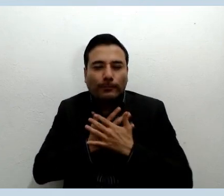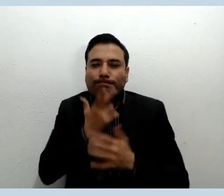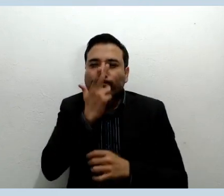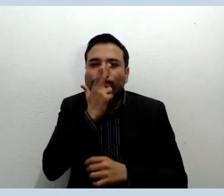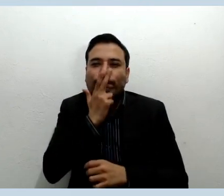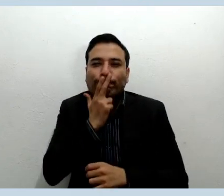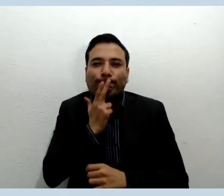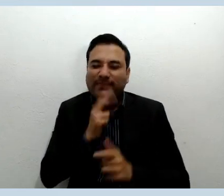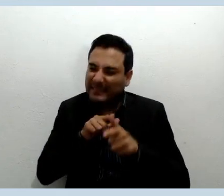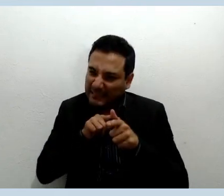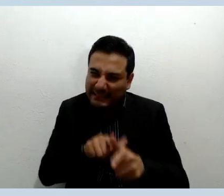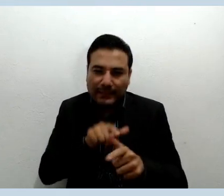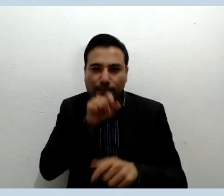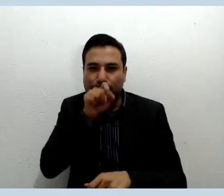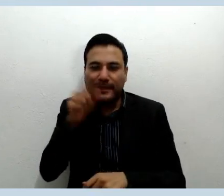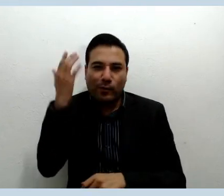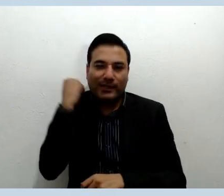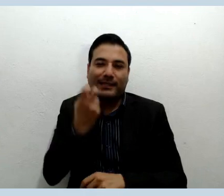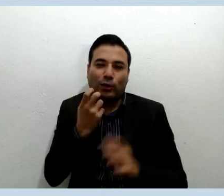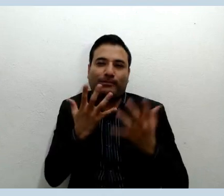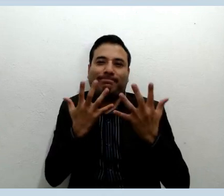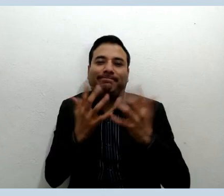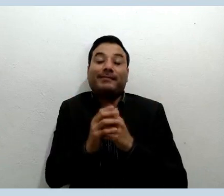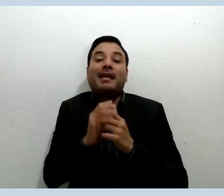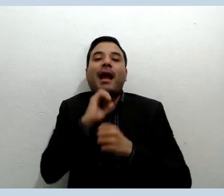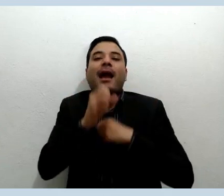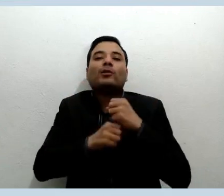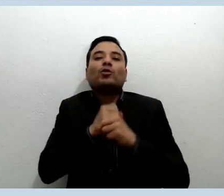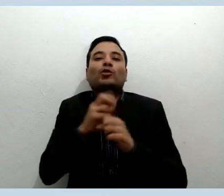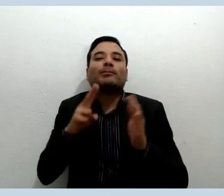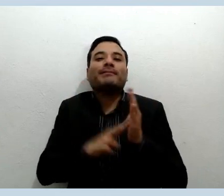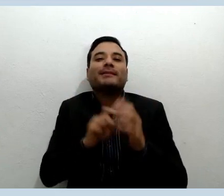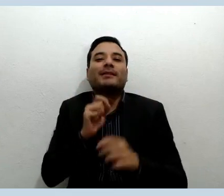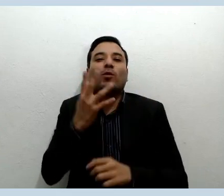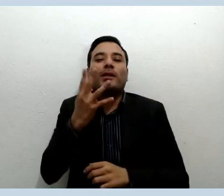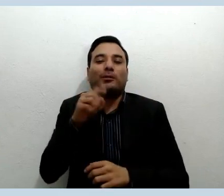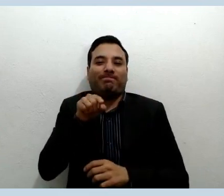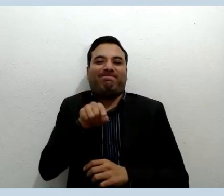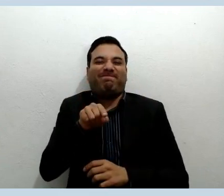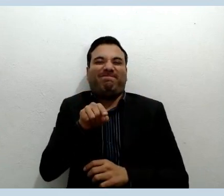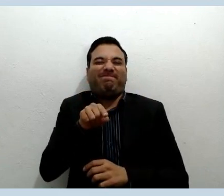s Ese es nuestro deseo 2024 para apuntes